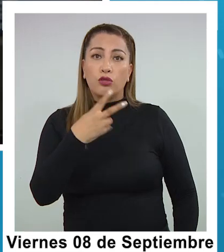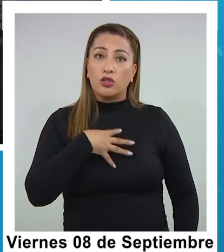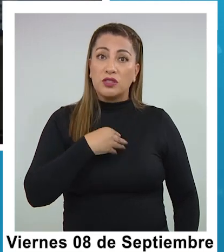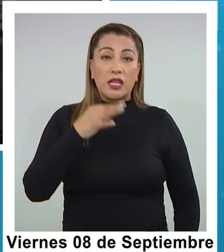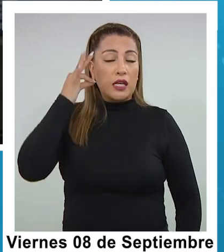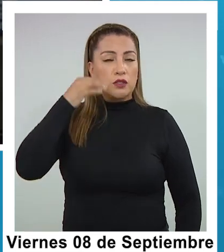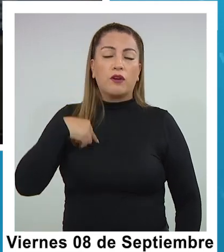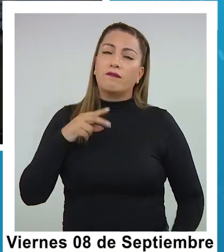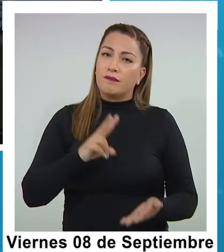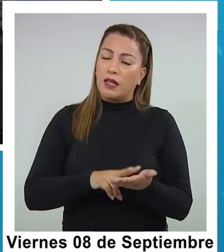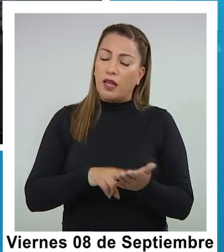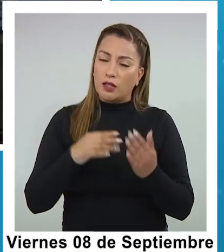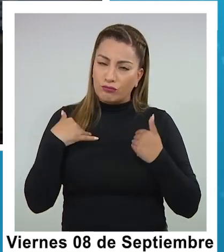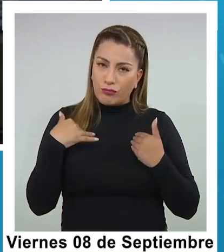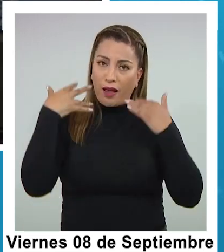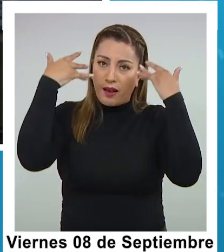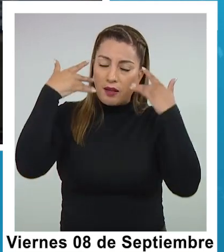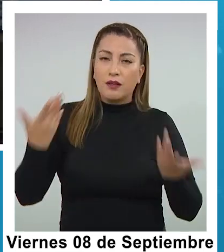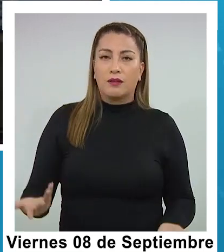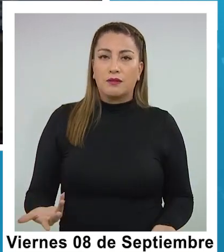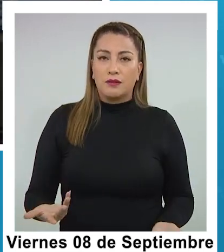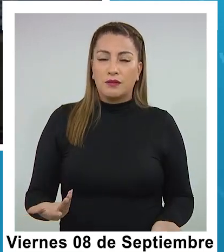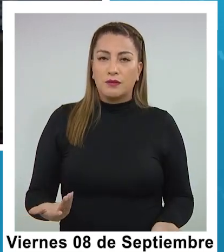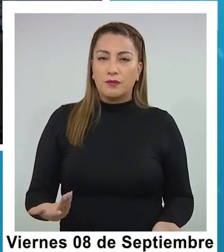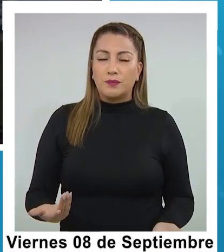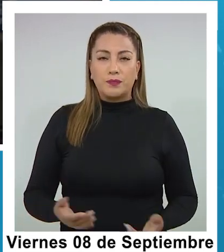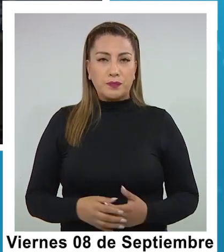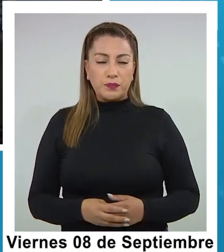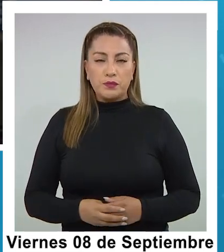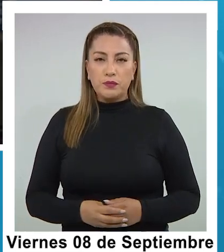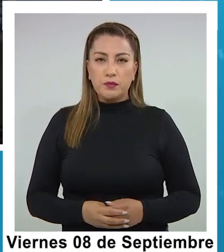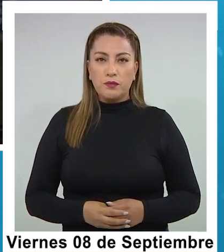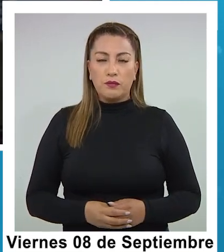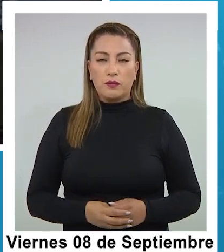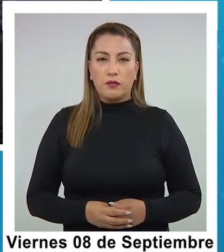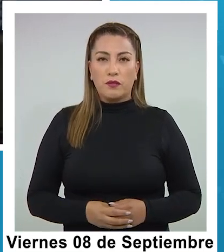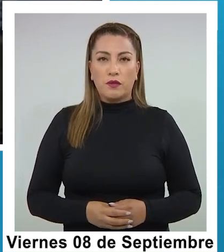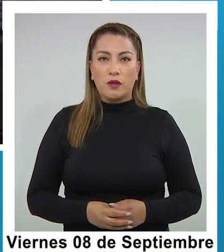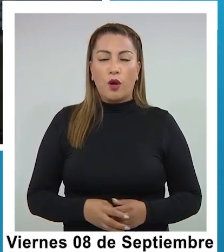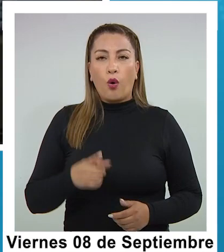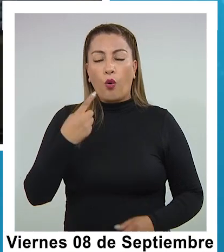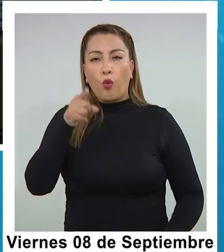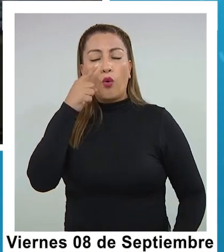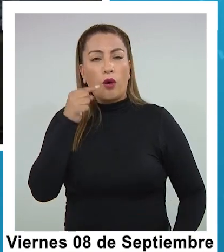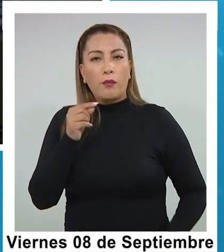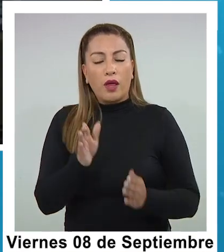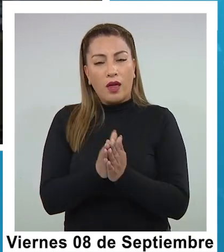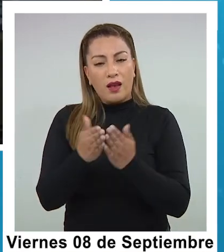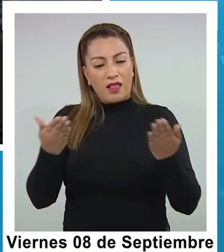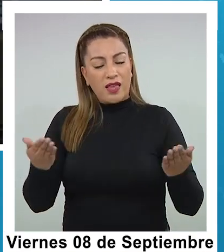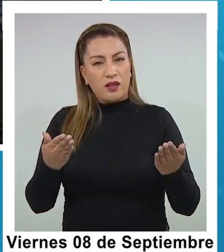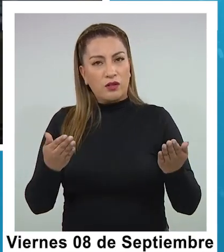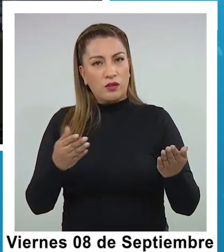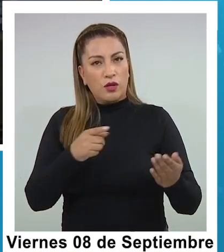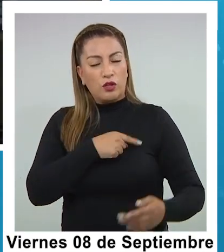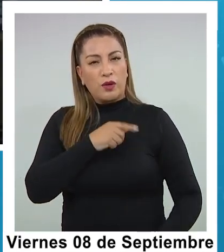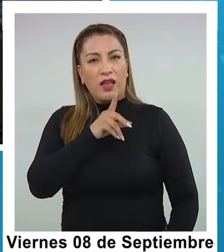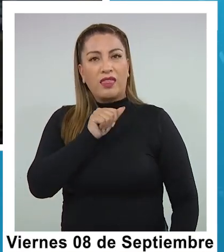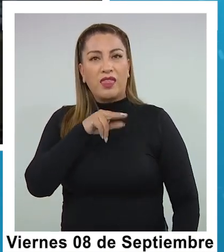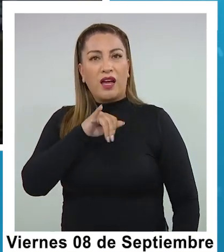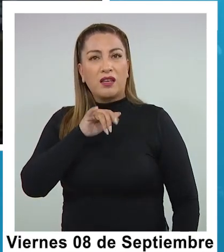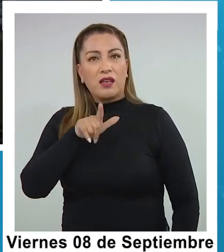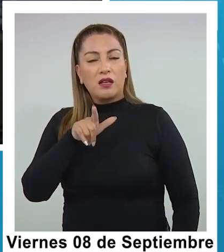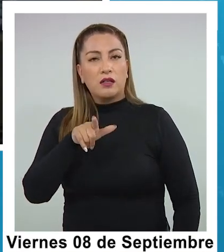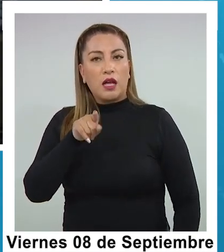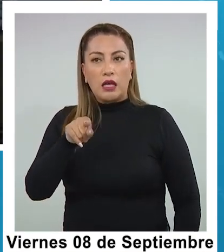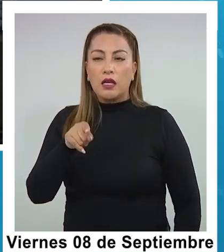hijas, porque por ahí lo decía en su columna Daniel Matamala, dijo, el abogado Nelson Cocoto